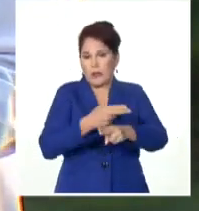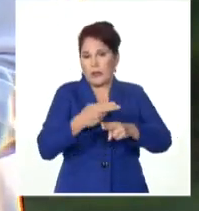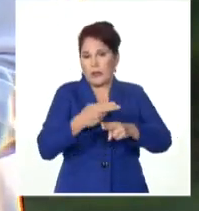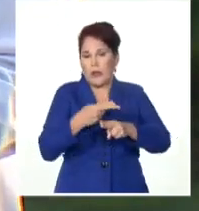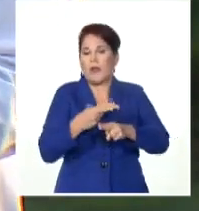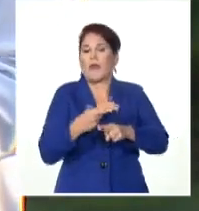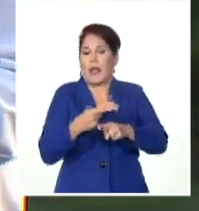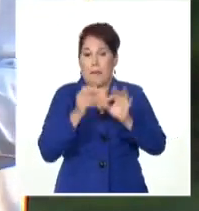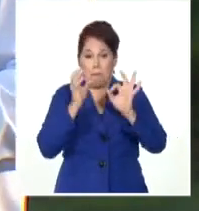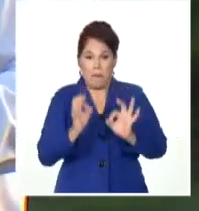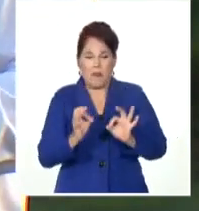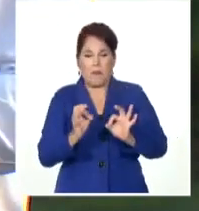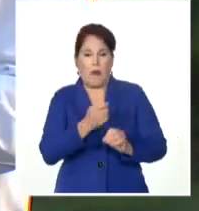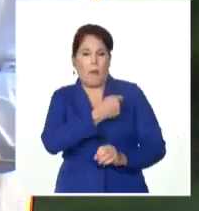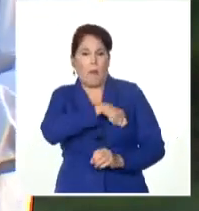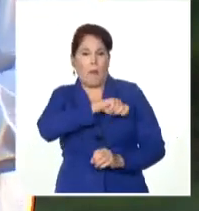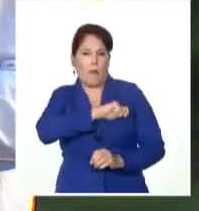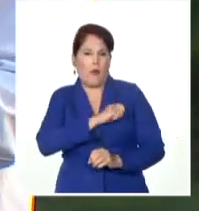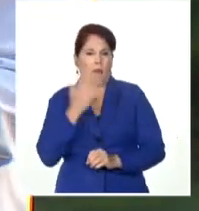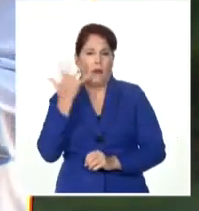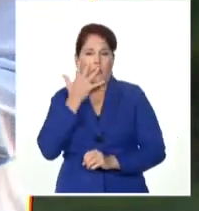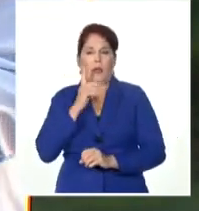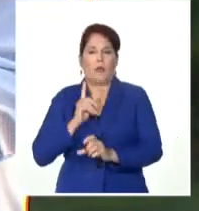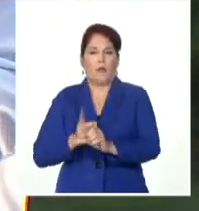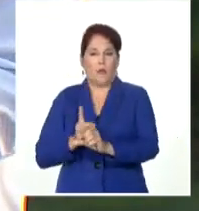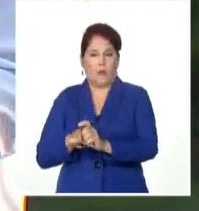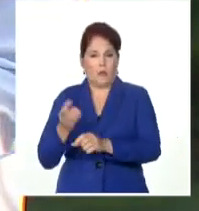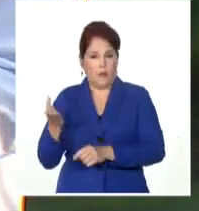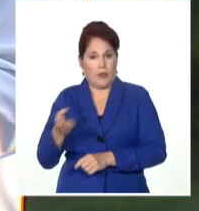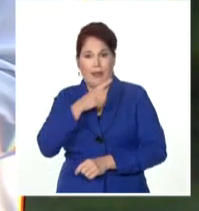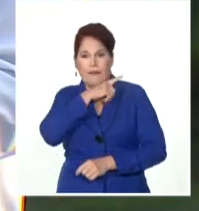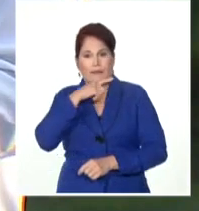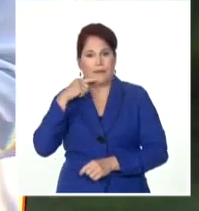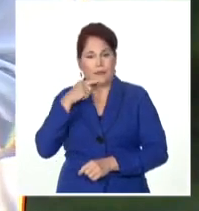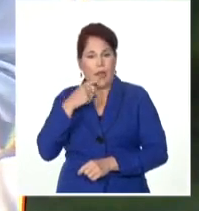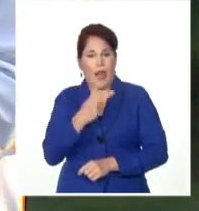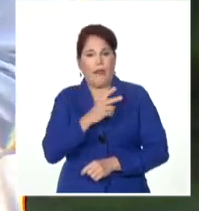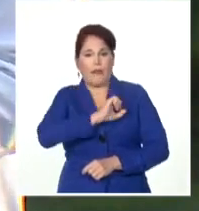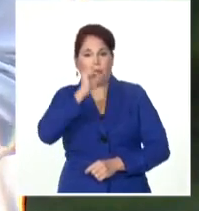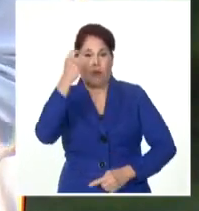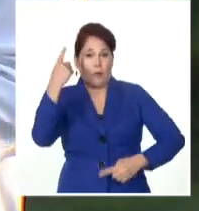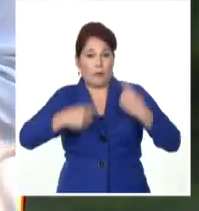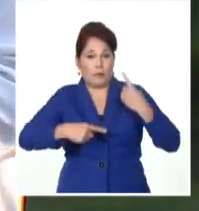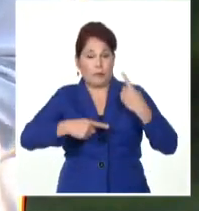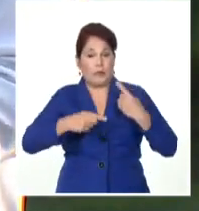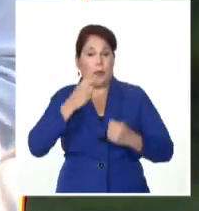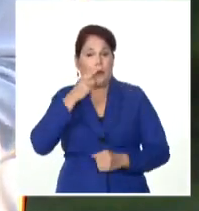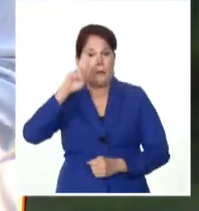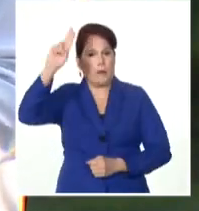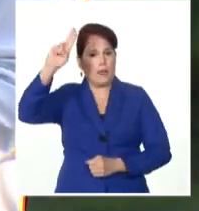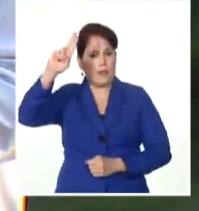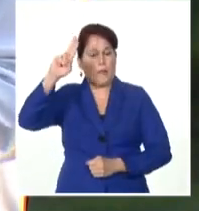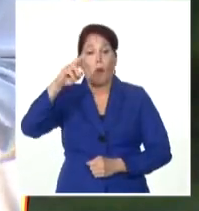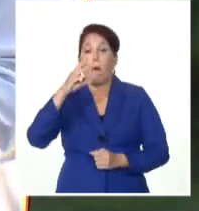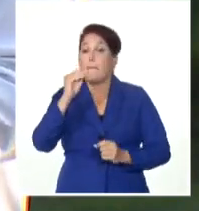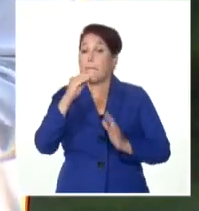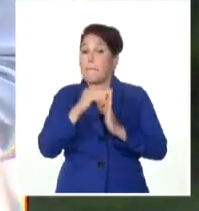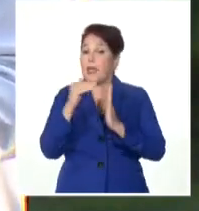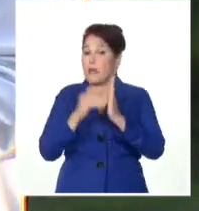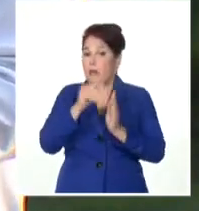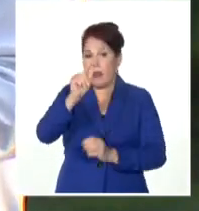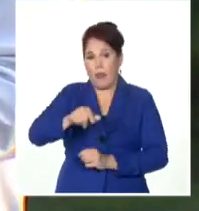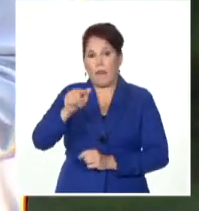la epopeya del pueblo soviético. La victoria contra el fascismo preservó la vida de millones de